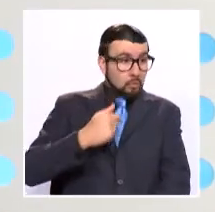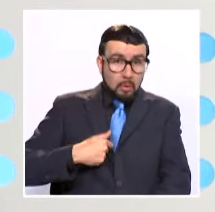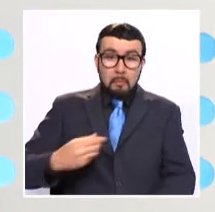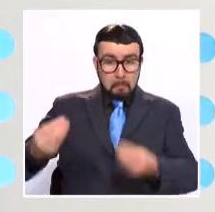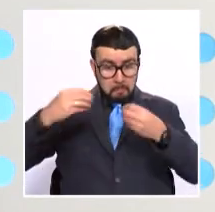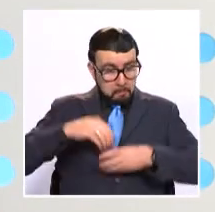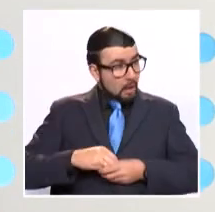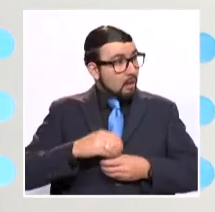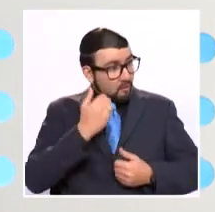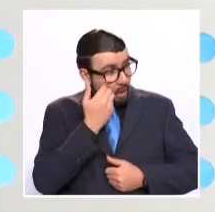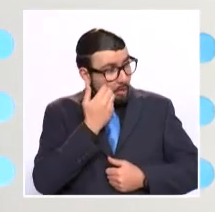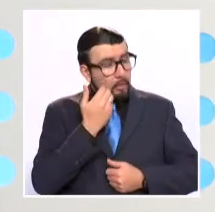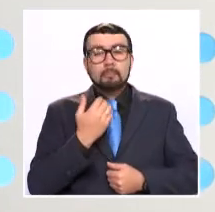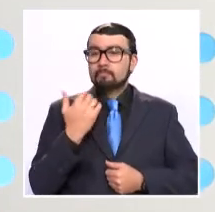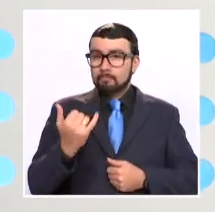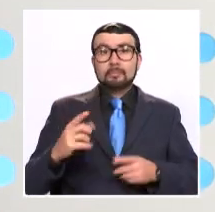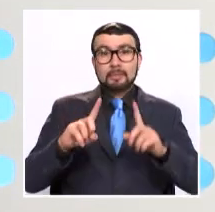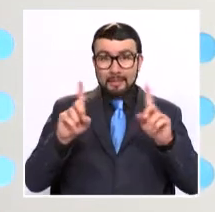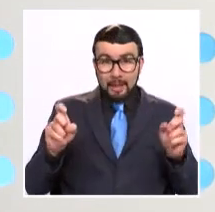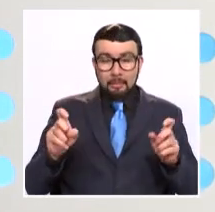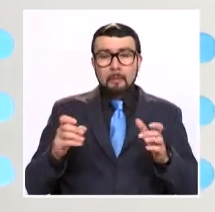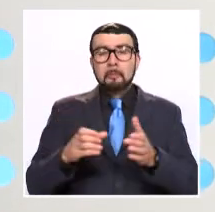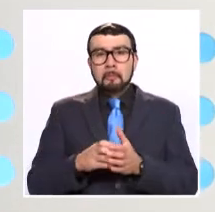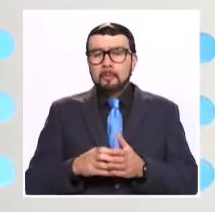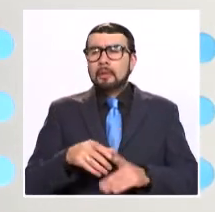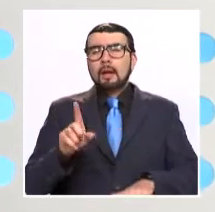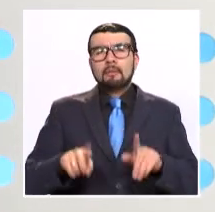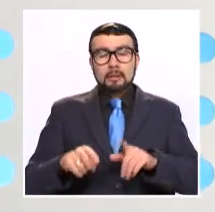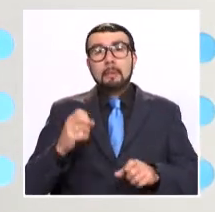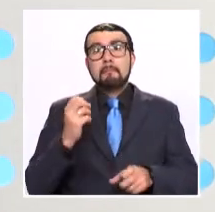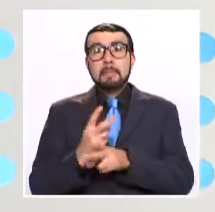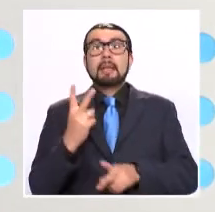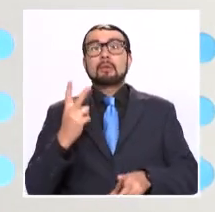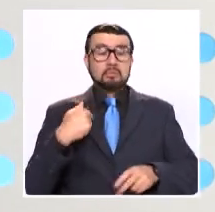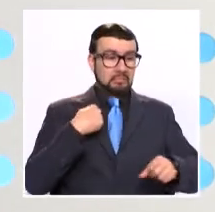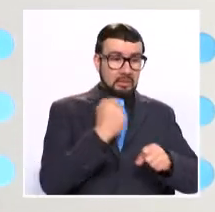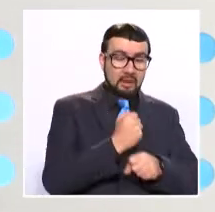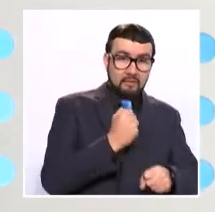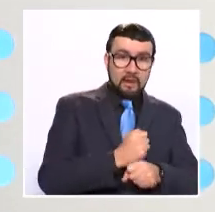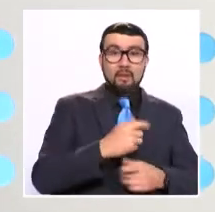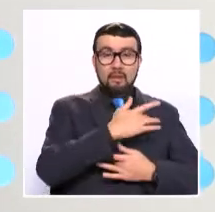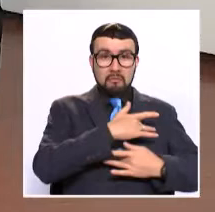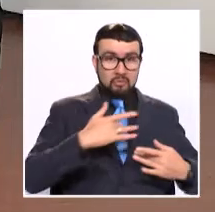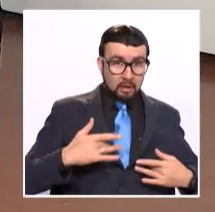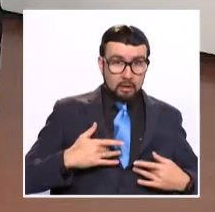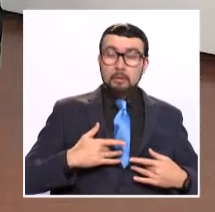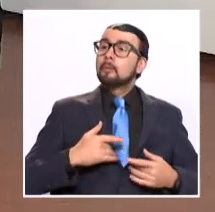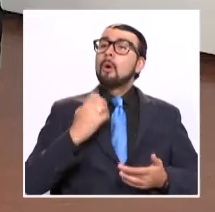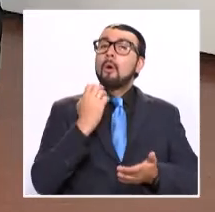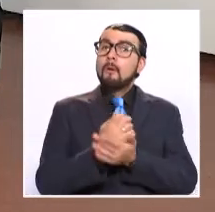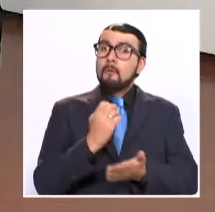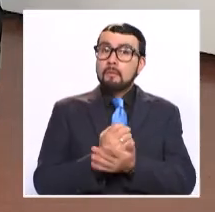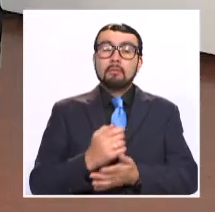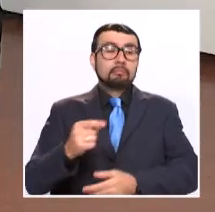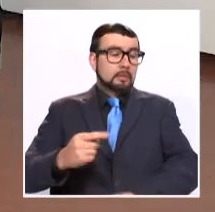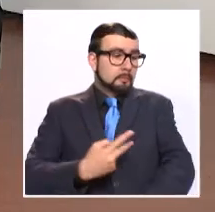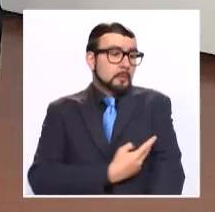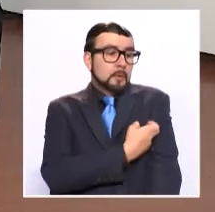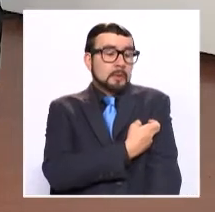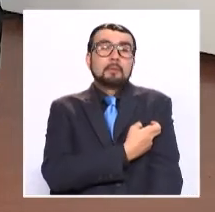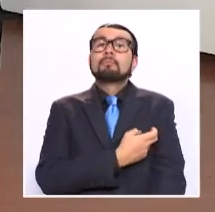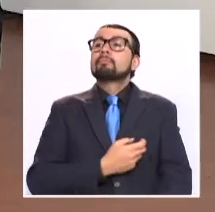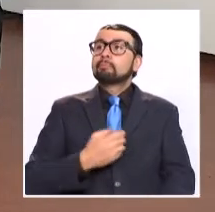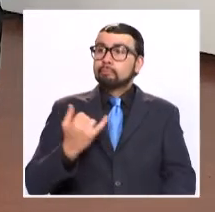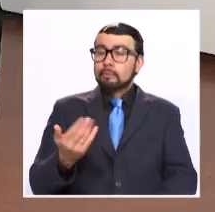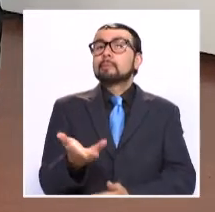para profesionales de la salud, que somos los que más en riesgo estamos de exposición a todas esas patologías. Ya no lo exigen. Además, para la habilitación... Ya es